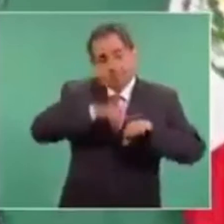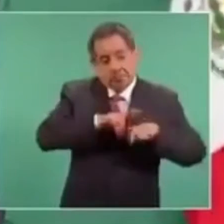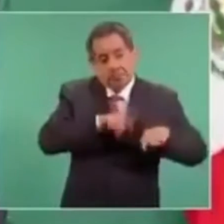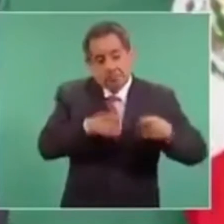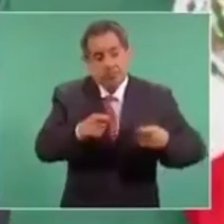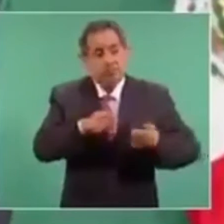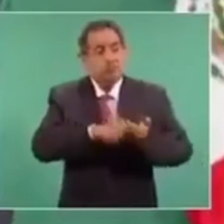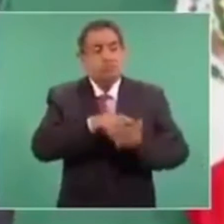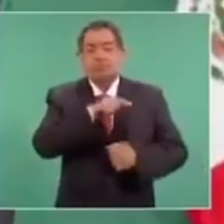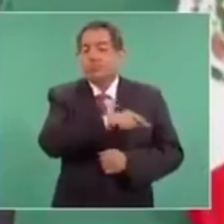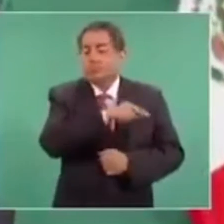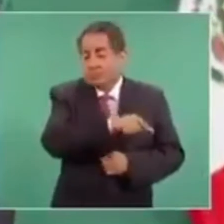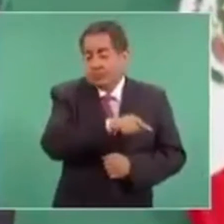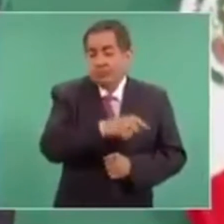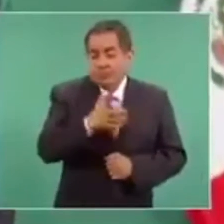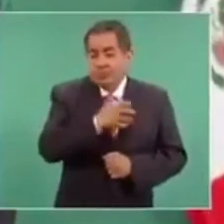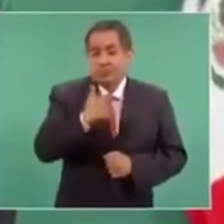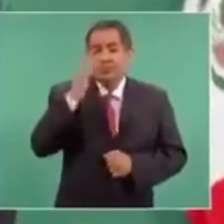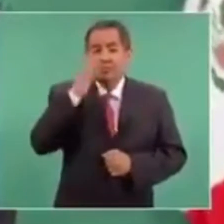de